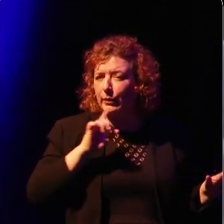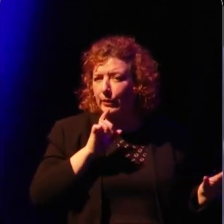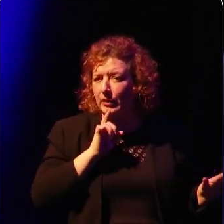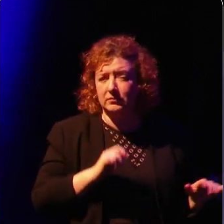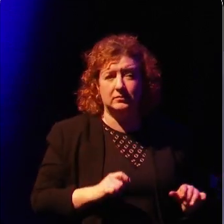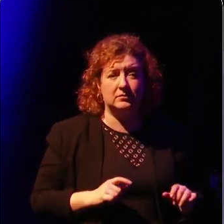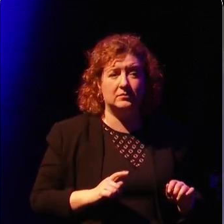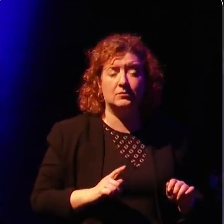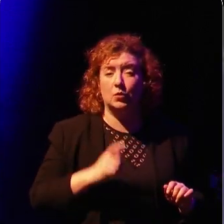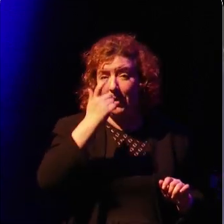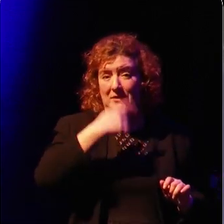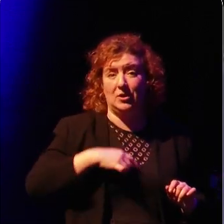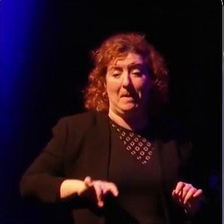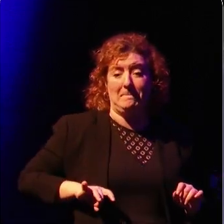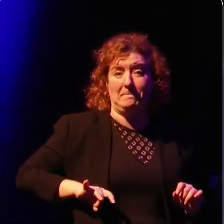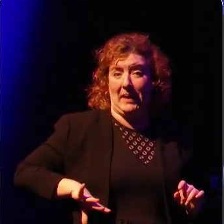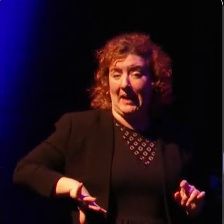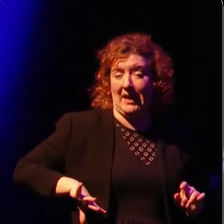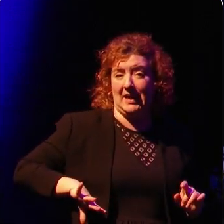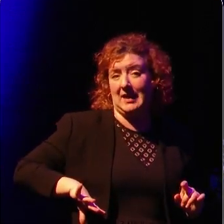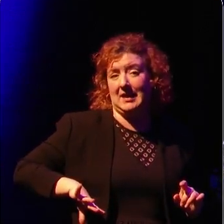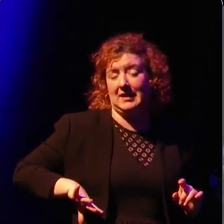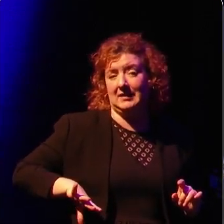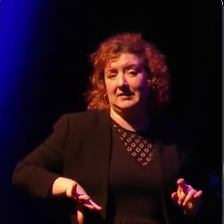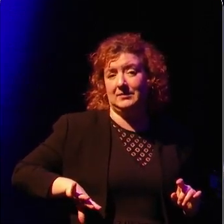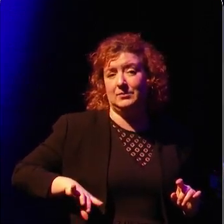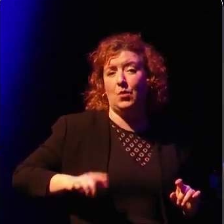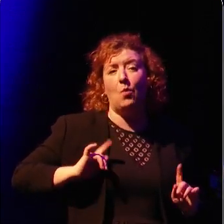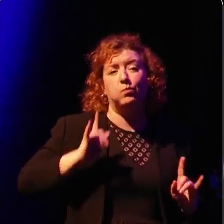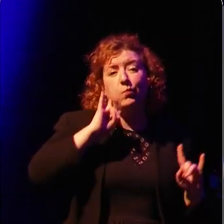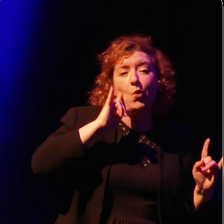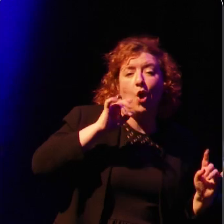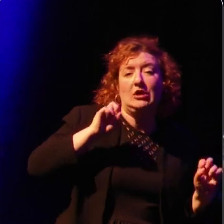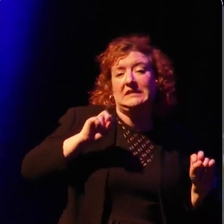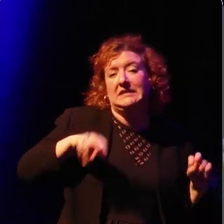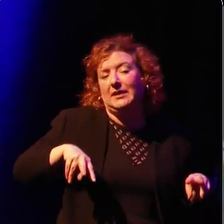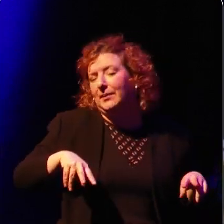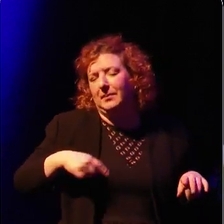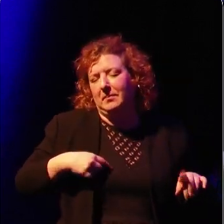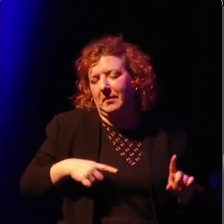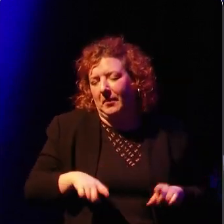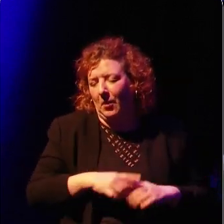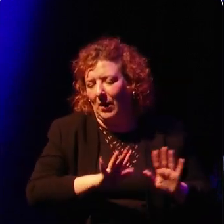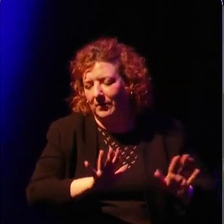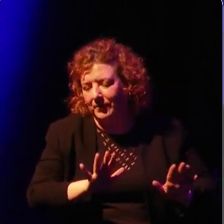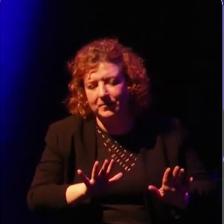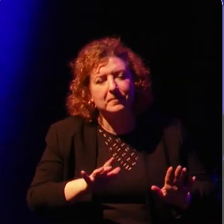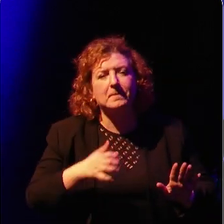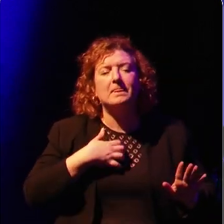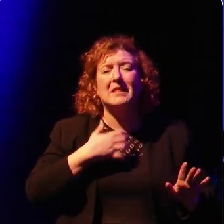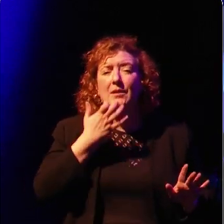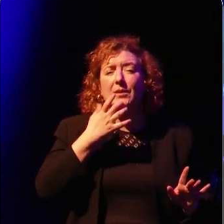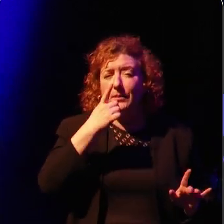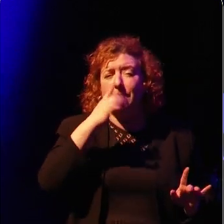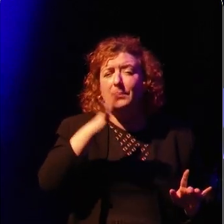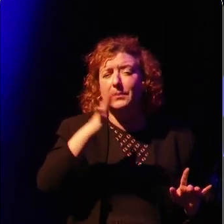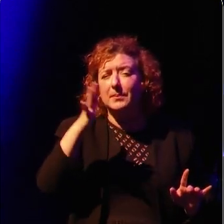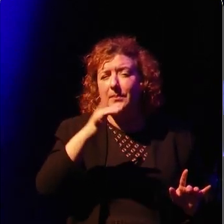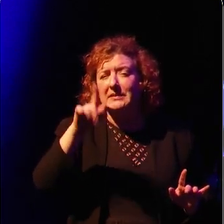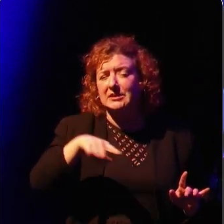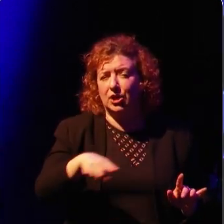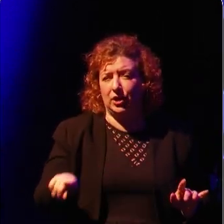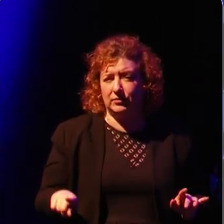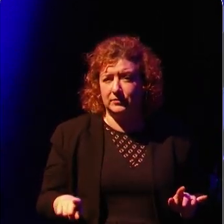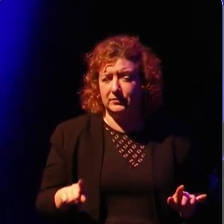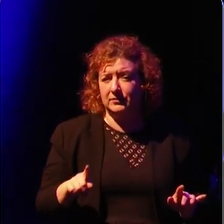es cuando alguien se tira un cuesco, depende si el cuesco suena o no suena, eso me la trae al pairo, pero la cosa es si huele o no huele.